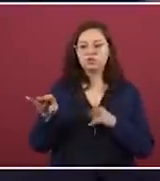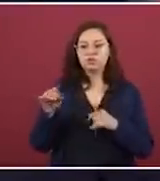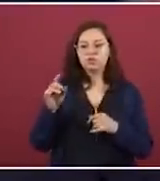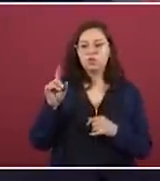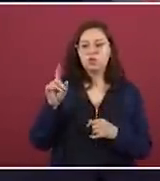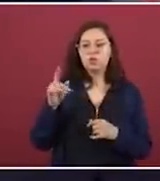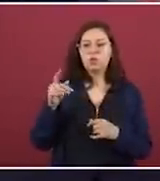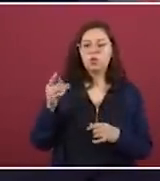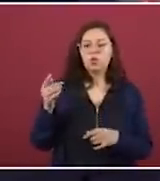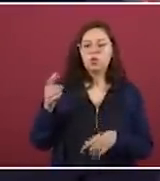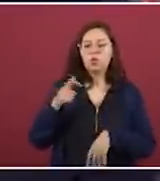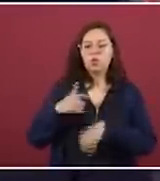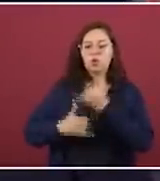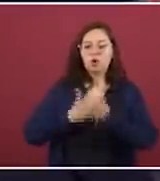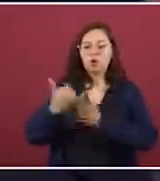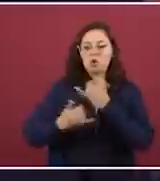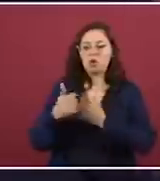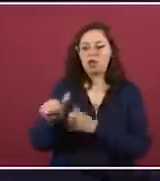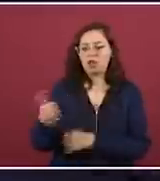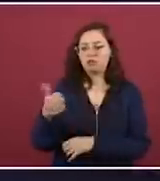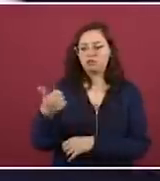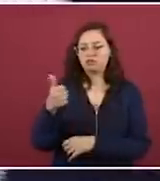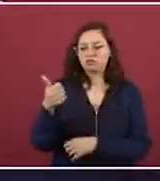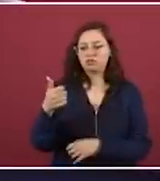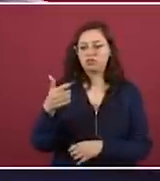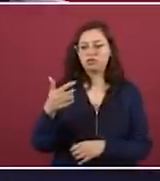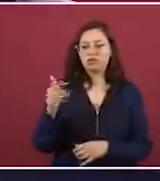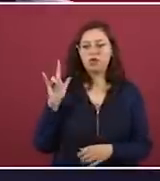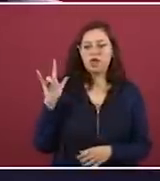y hay un vuelo de Aeromar.